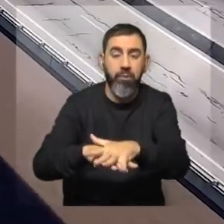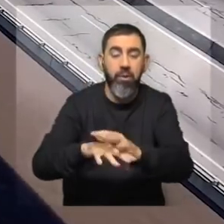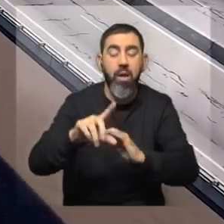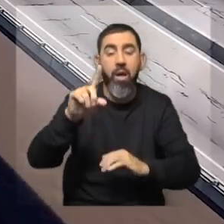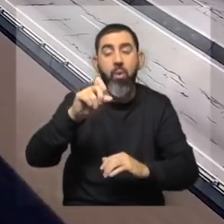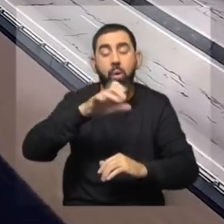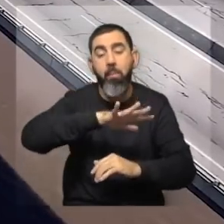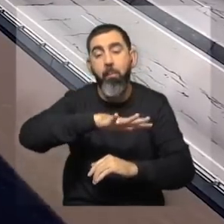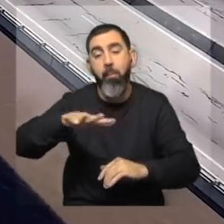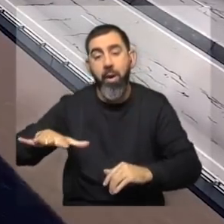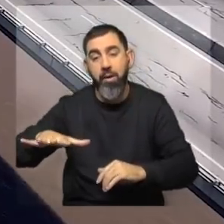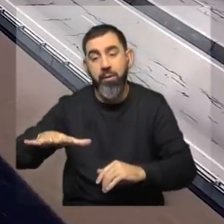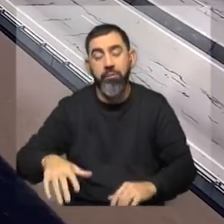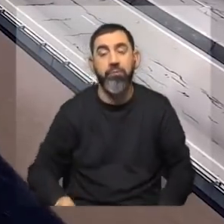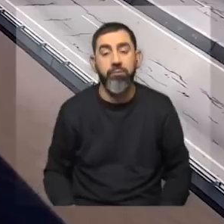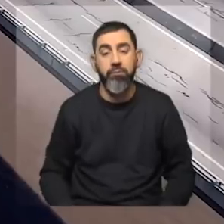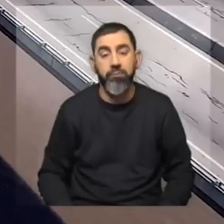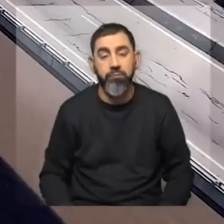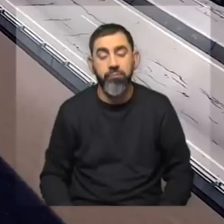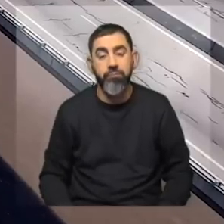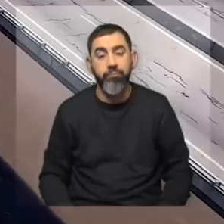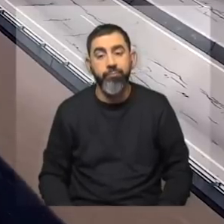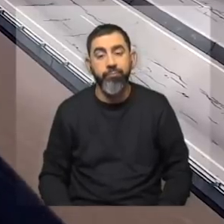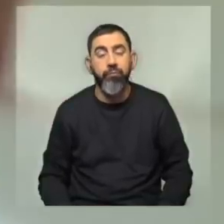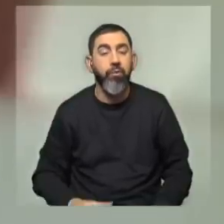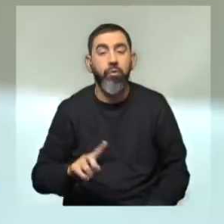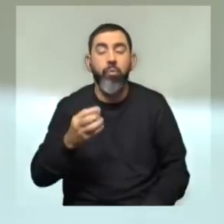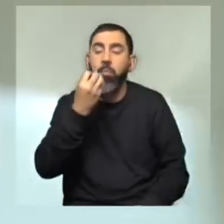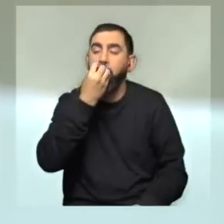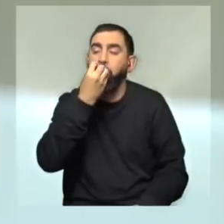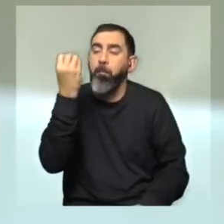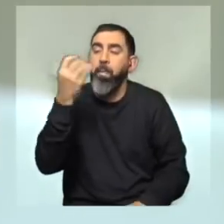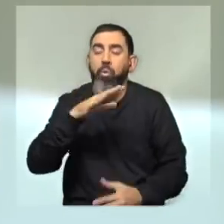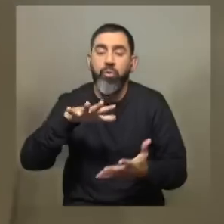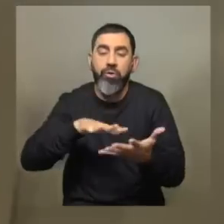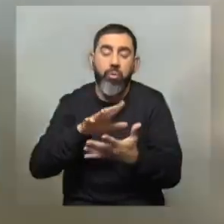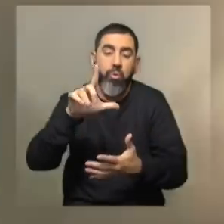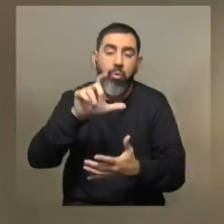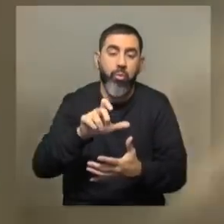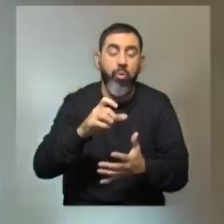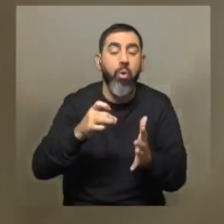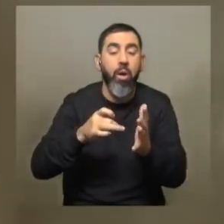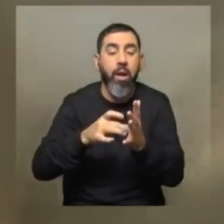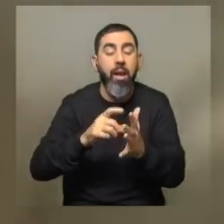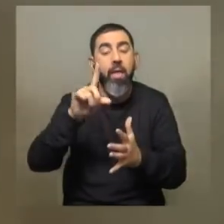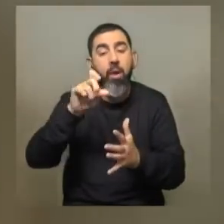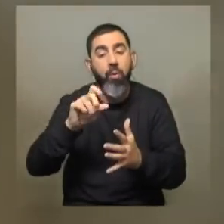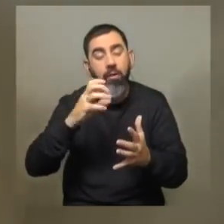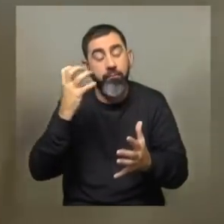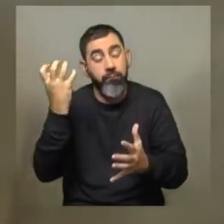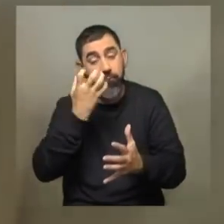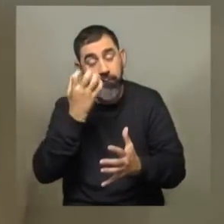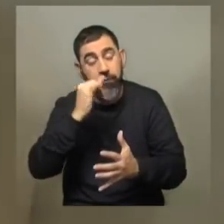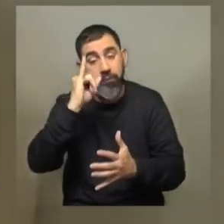agua del mar sin duda no es la situación ideal la calidad de agua está comprometida en los tres